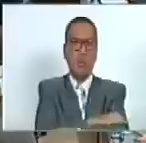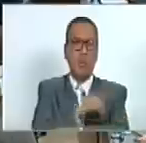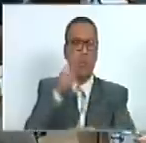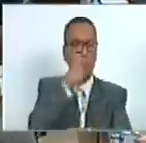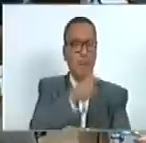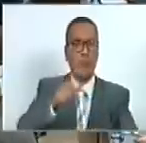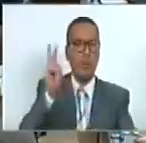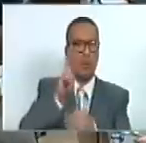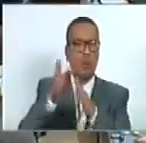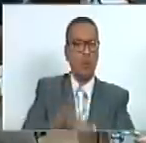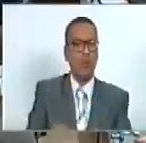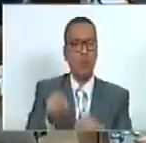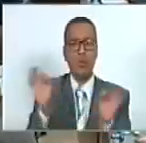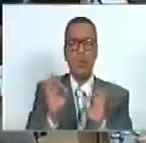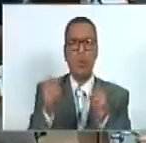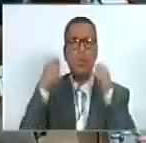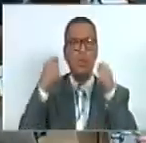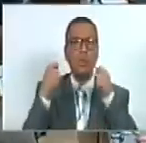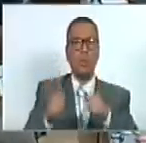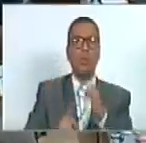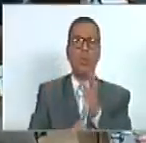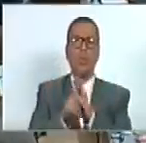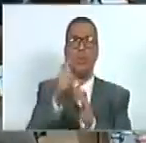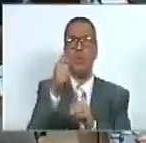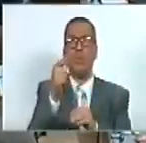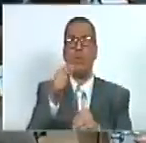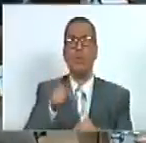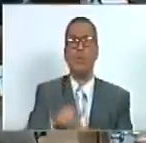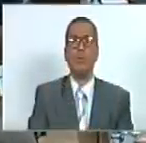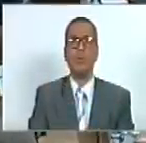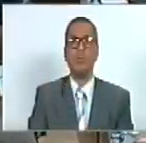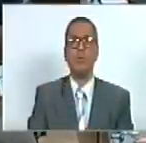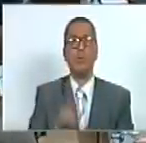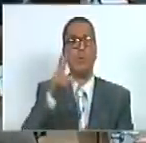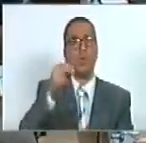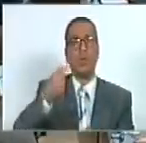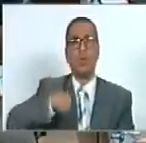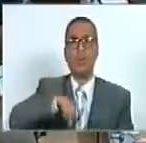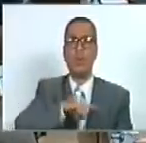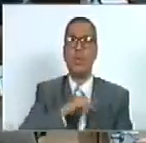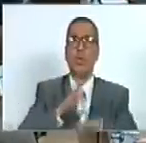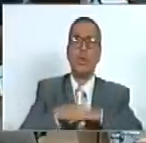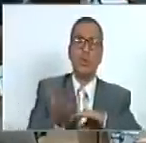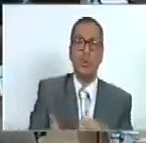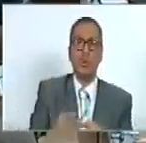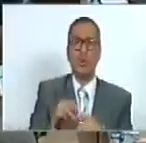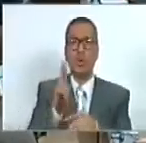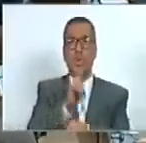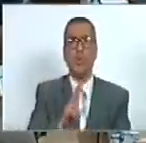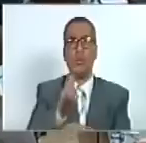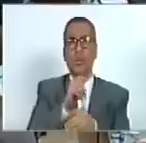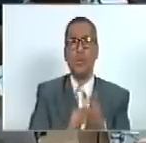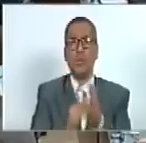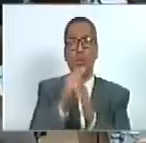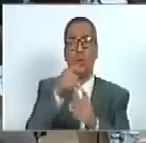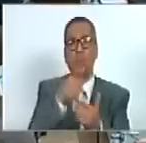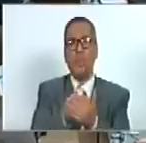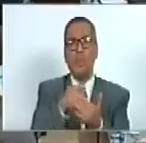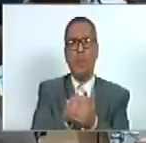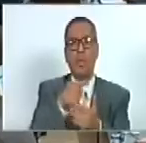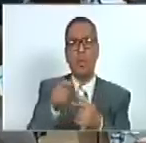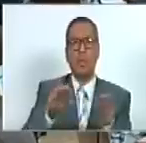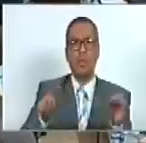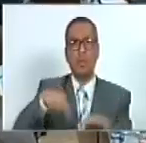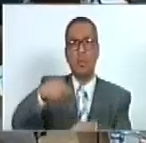pueblo venezolano no se queja porque el aumento fue poquito. Nos quejamos porque no hubo aumento al salario